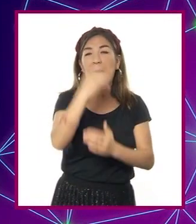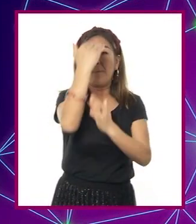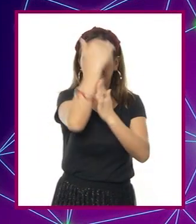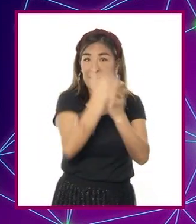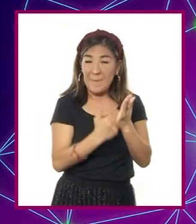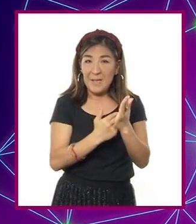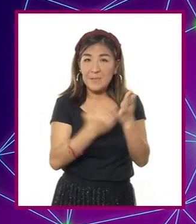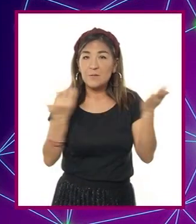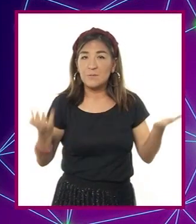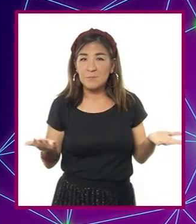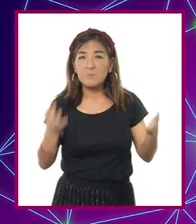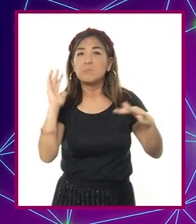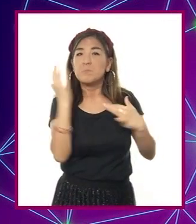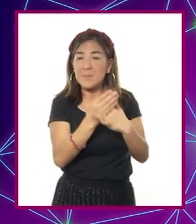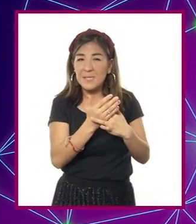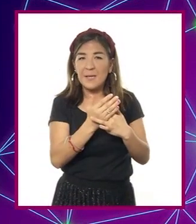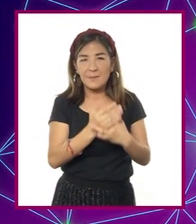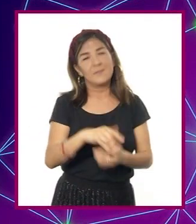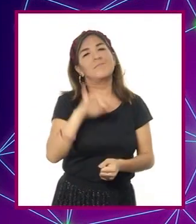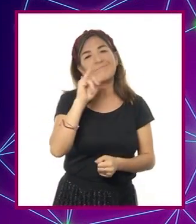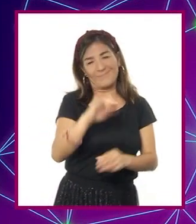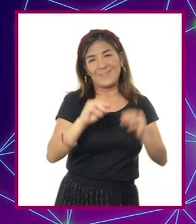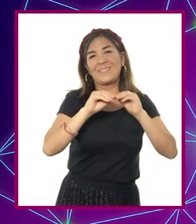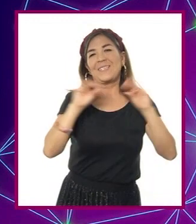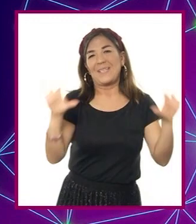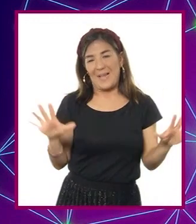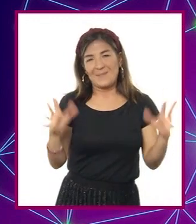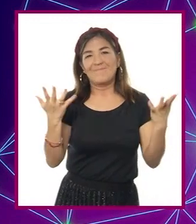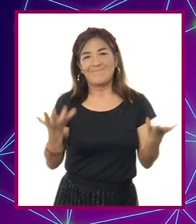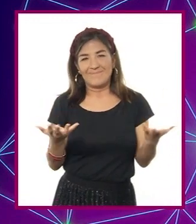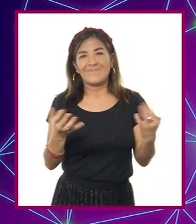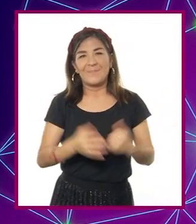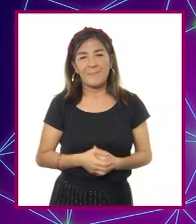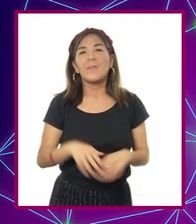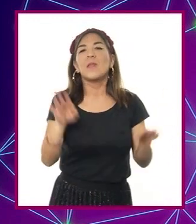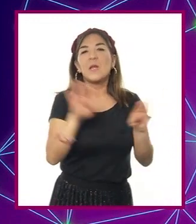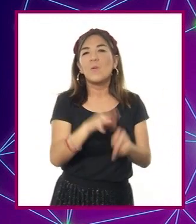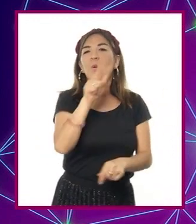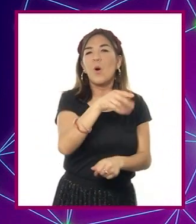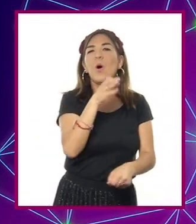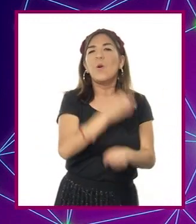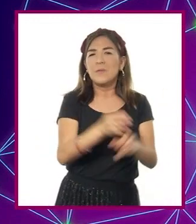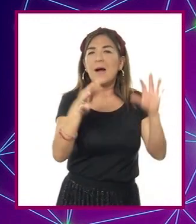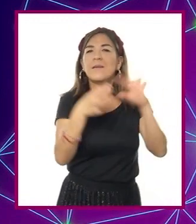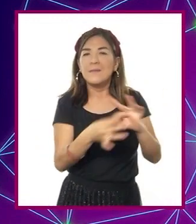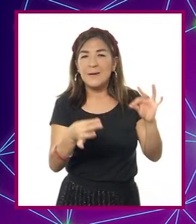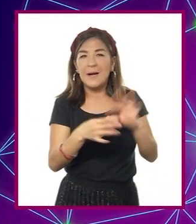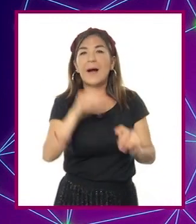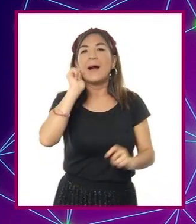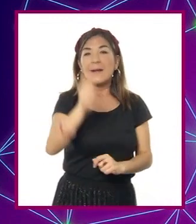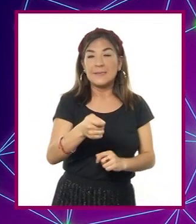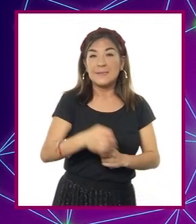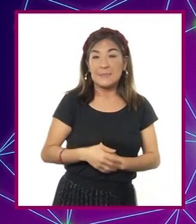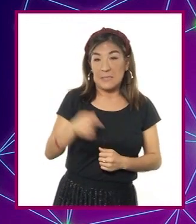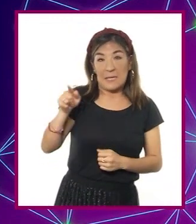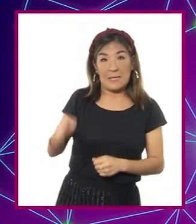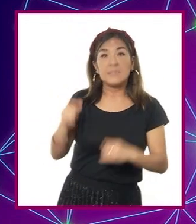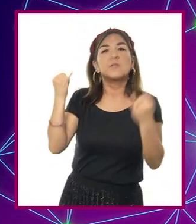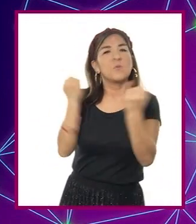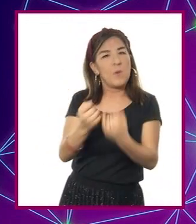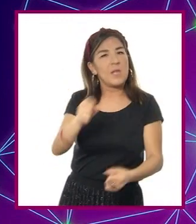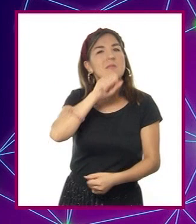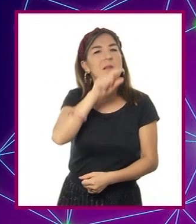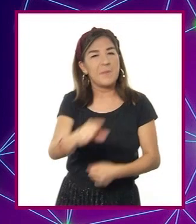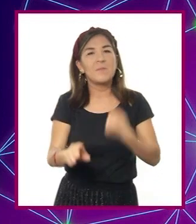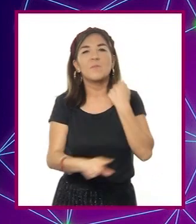reducirá a la mitad? Claro, podemos afirmar lo anterior porque ya se mencionó que esta también es